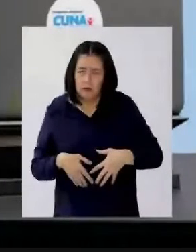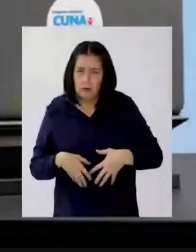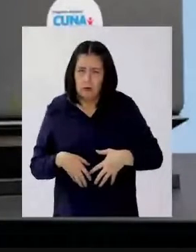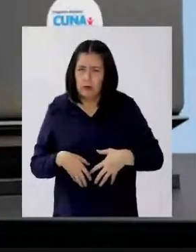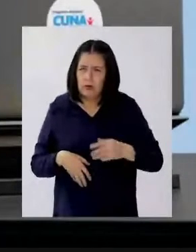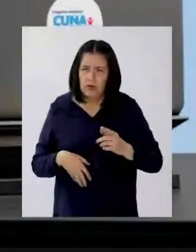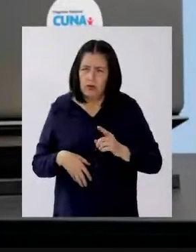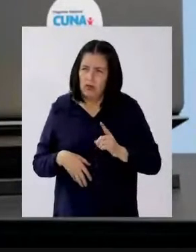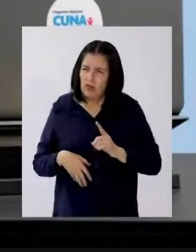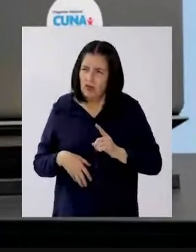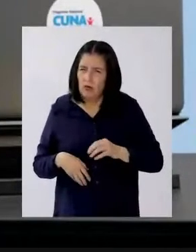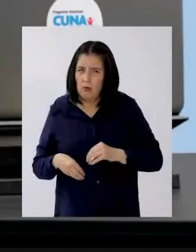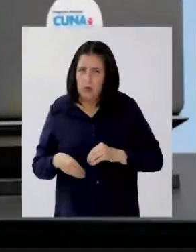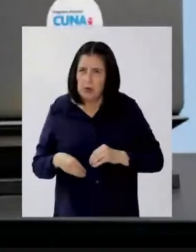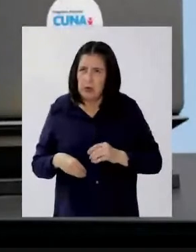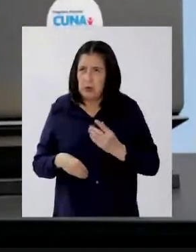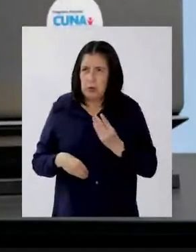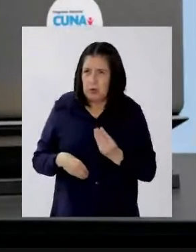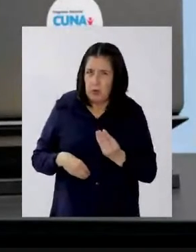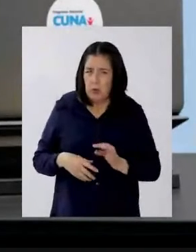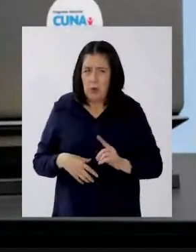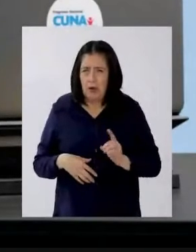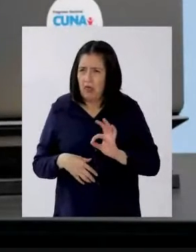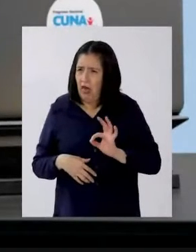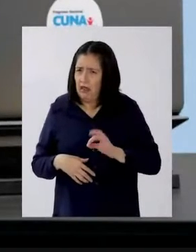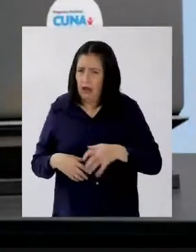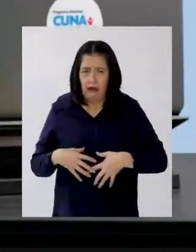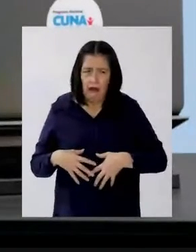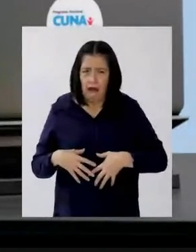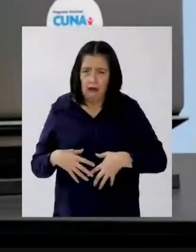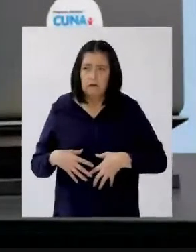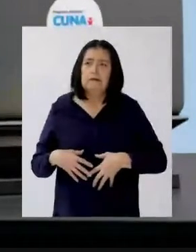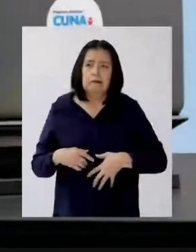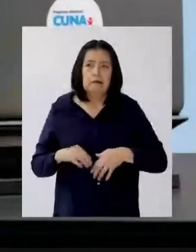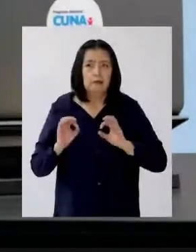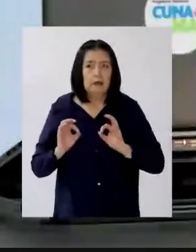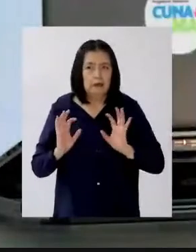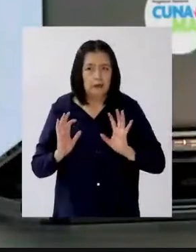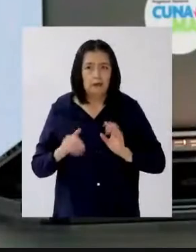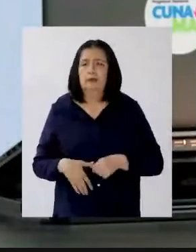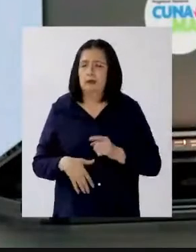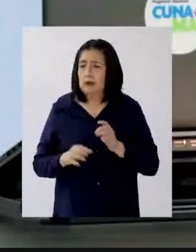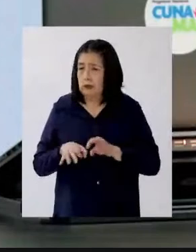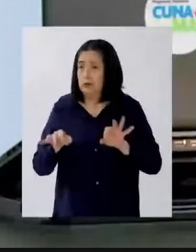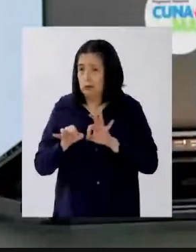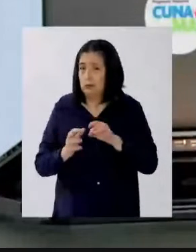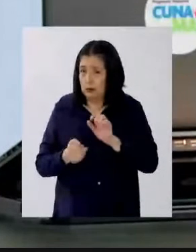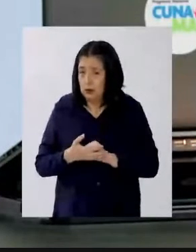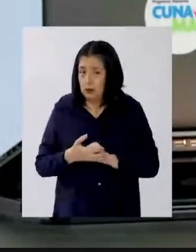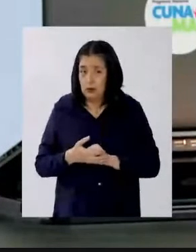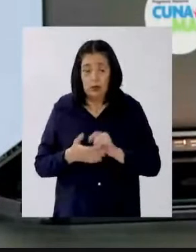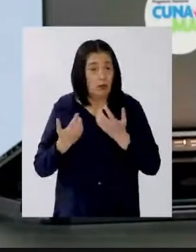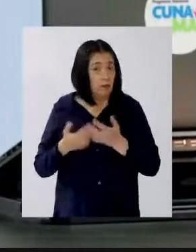que disminuyen los movimientos de tu bebé o no se mueve, es una señal de peligro. Es importante que